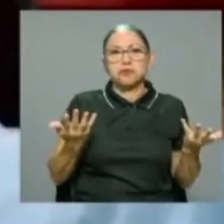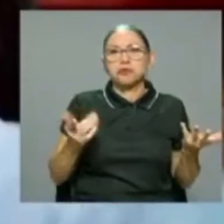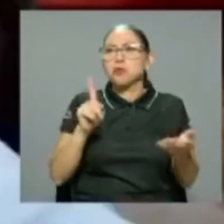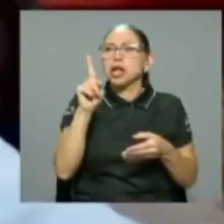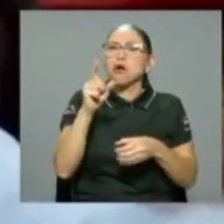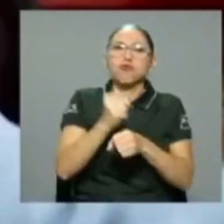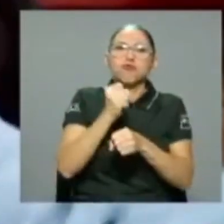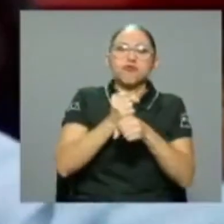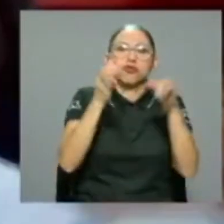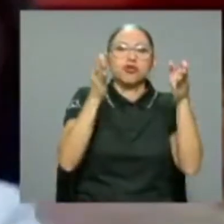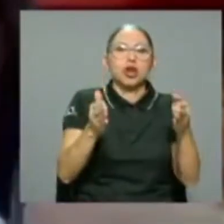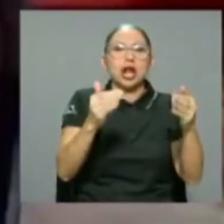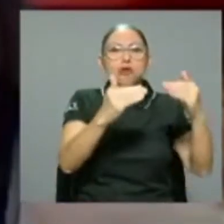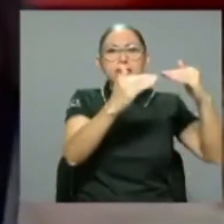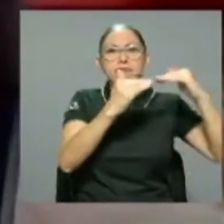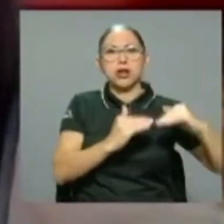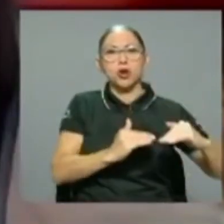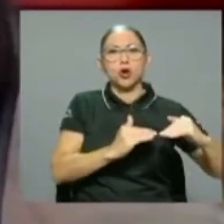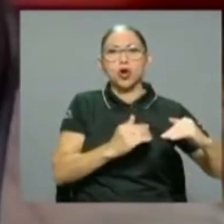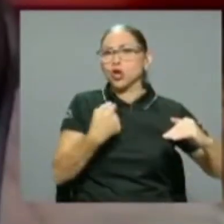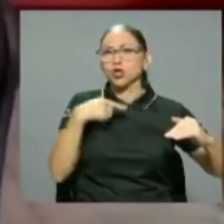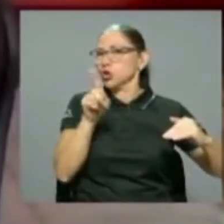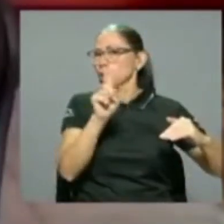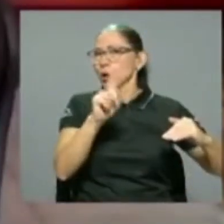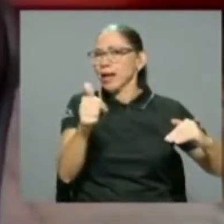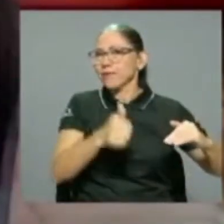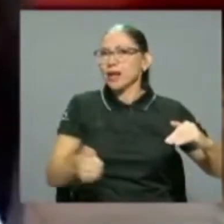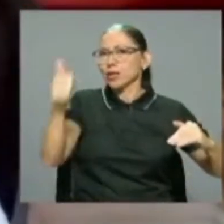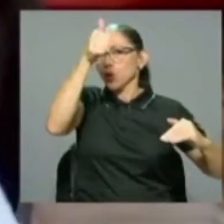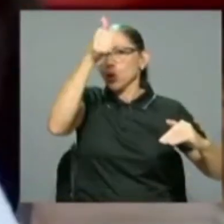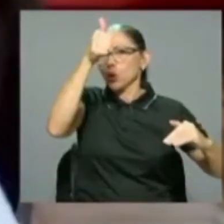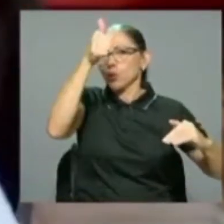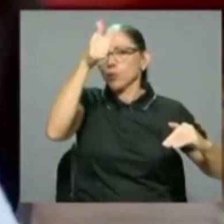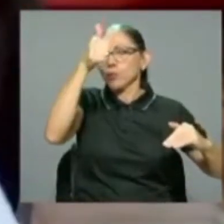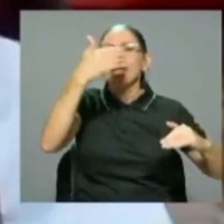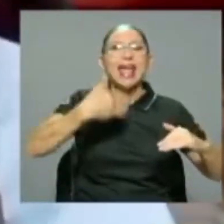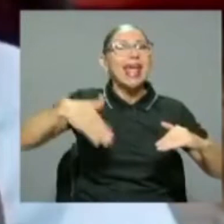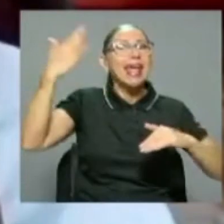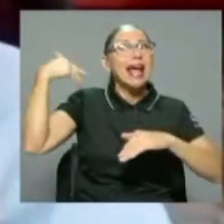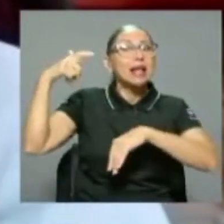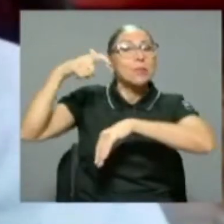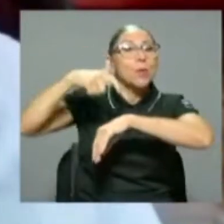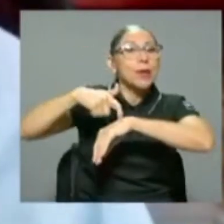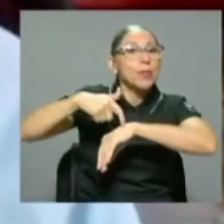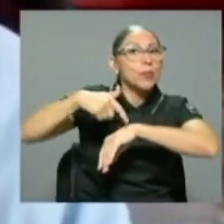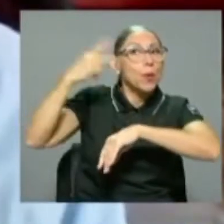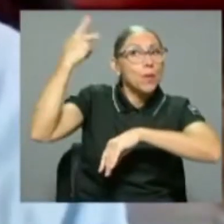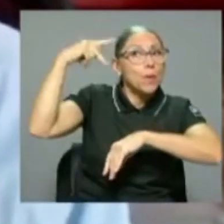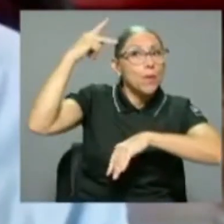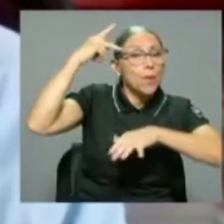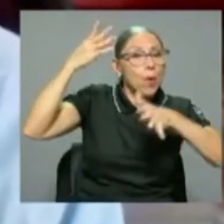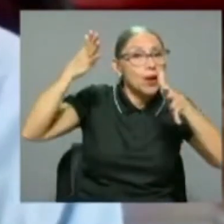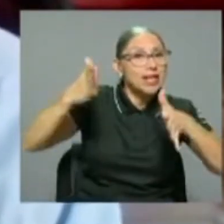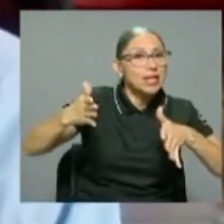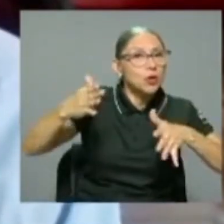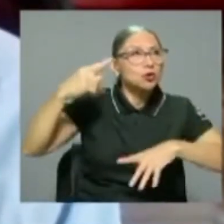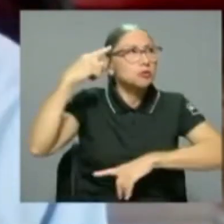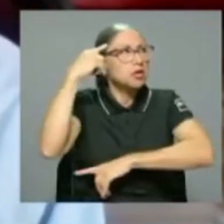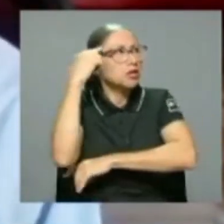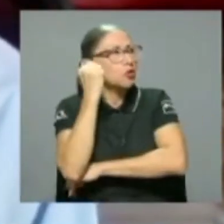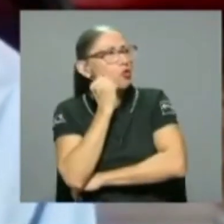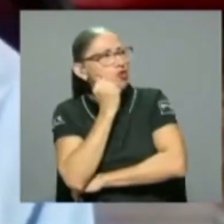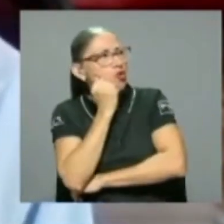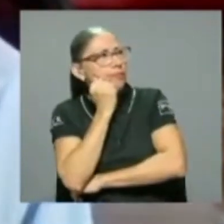es decir, no era rector, cuando a los políticos ocurrió despojar a la Universidad